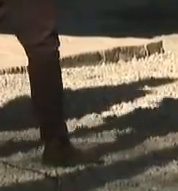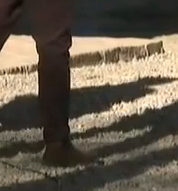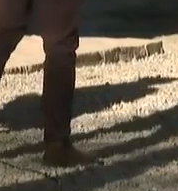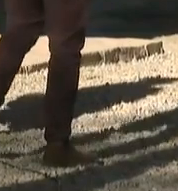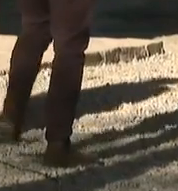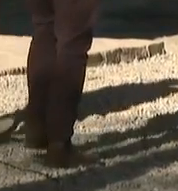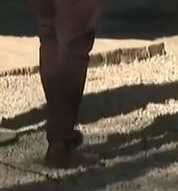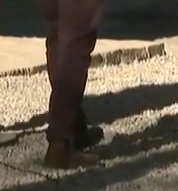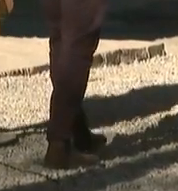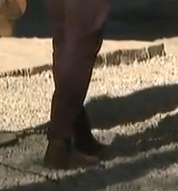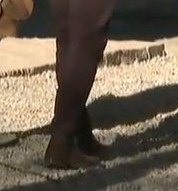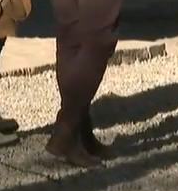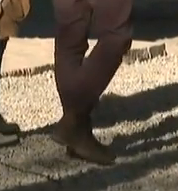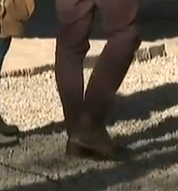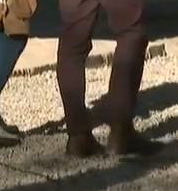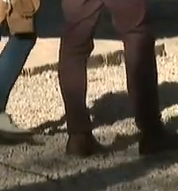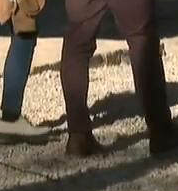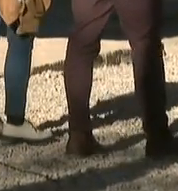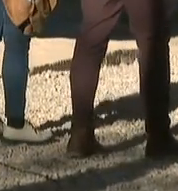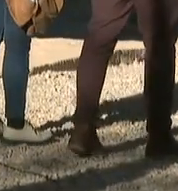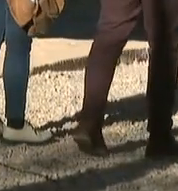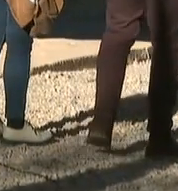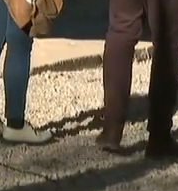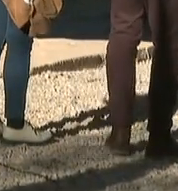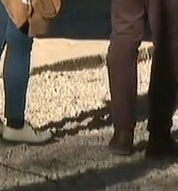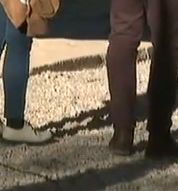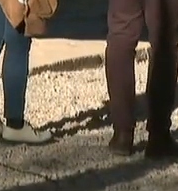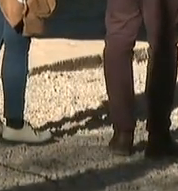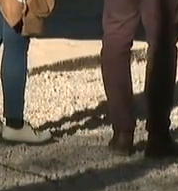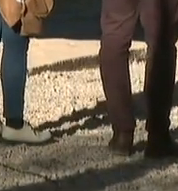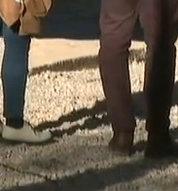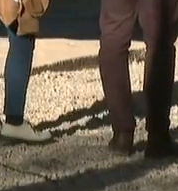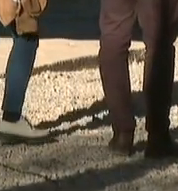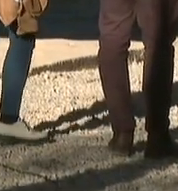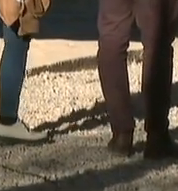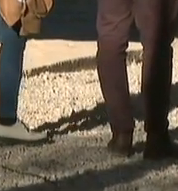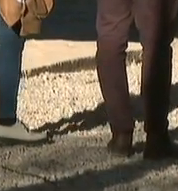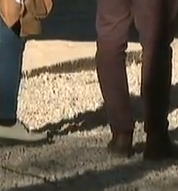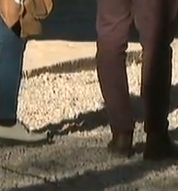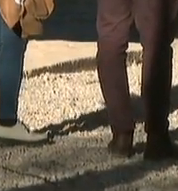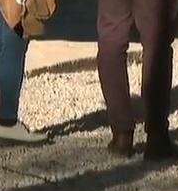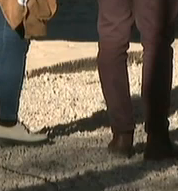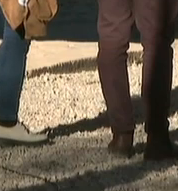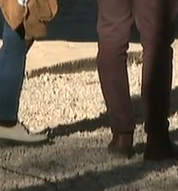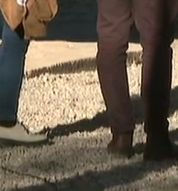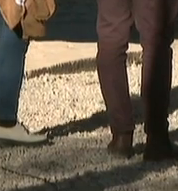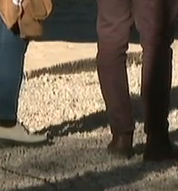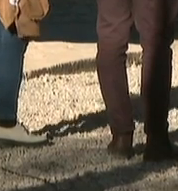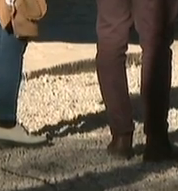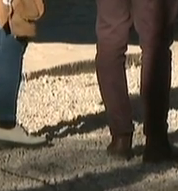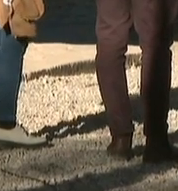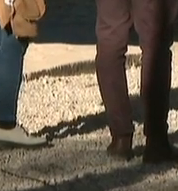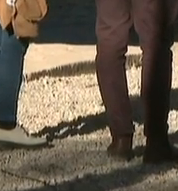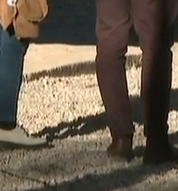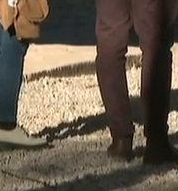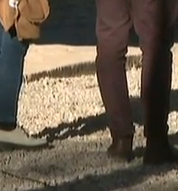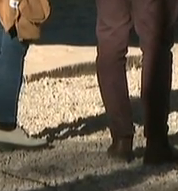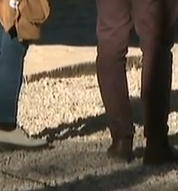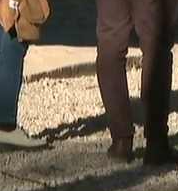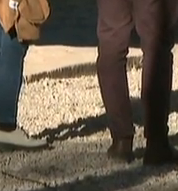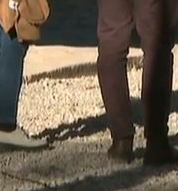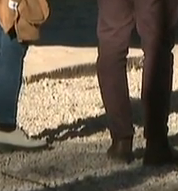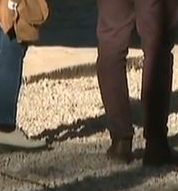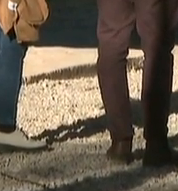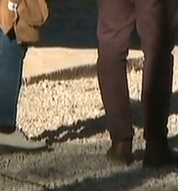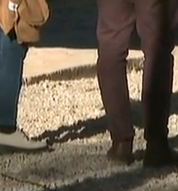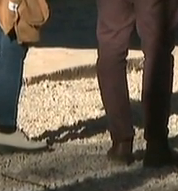de San Pedro de Atacama, ahí en la región de Antofagasta, en medio de una jornada en la que el presidente se ha reunido, tú lo mencionabas, con las comunidades coyas, quechuas, aymaras